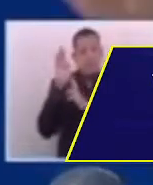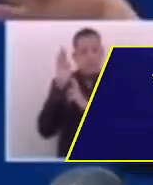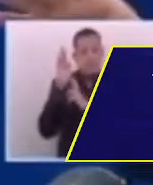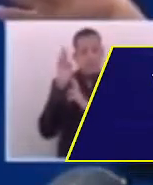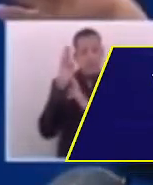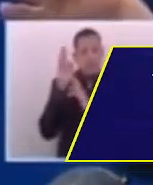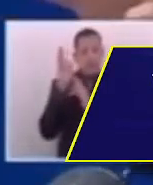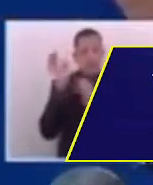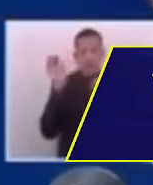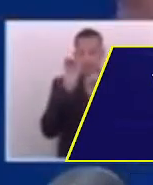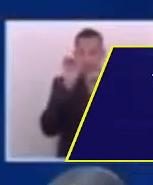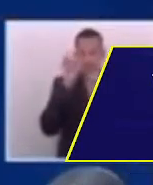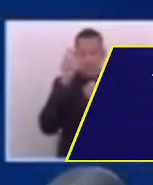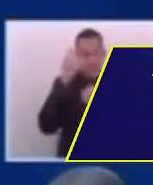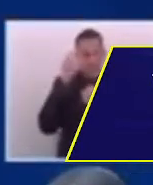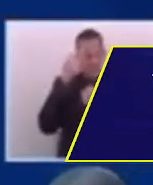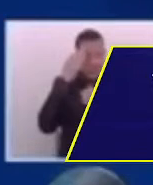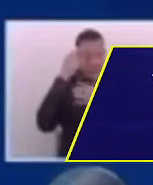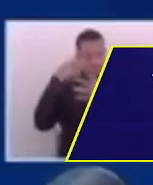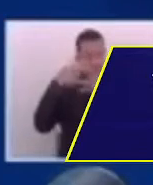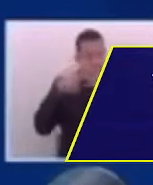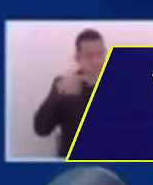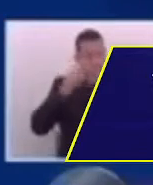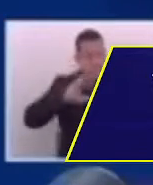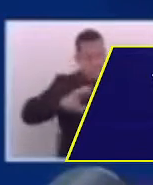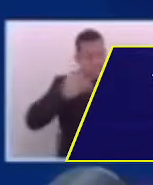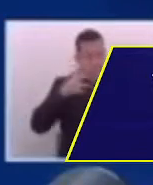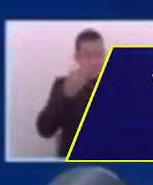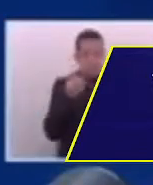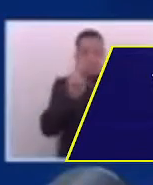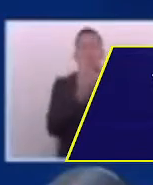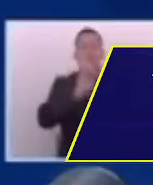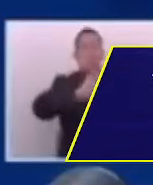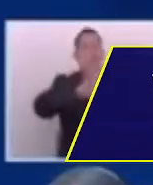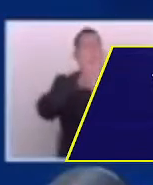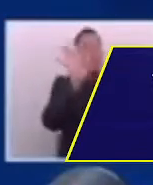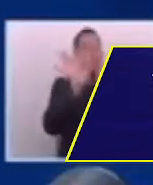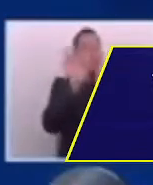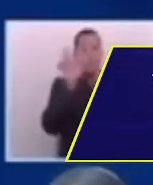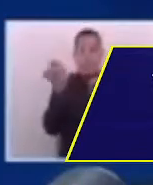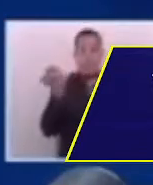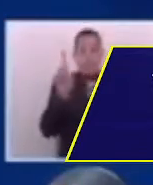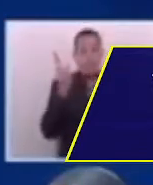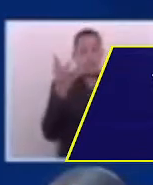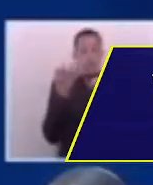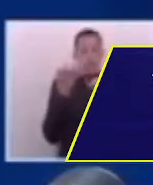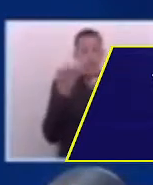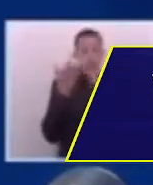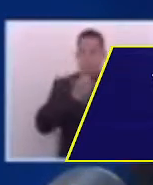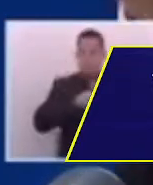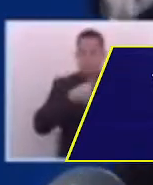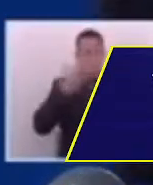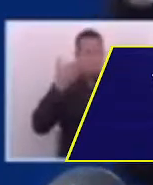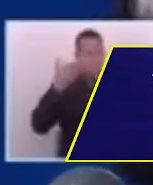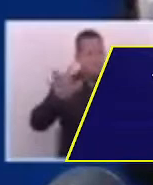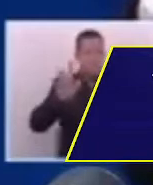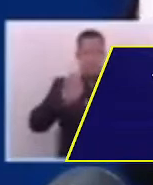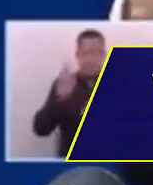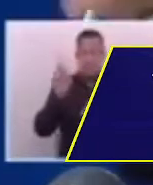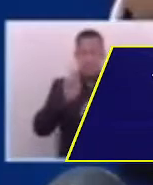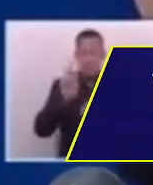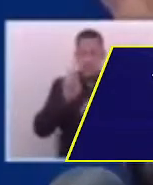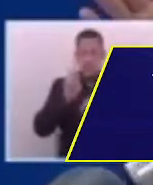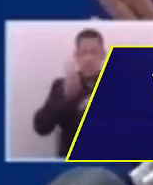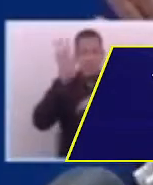sepa que en la Constitución ya aparece para decir Mire yo propuse esto y ellos no quisieron pero es que sí existe no